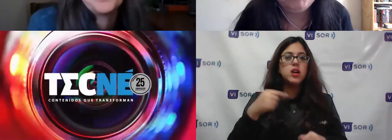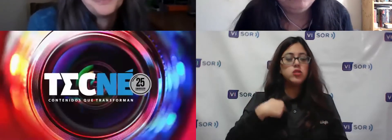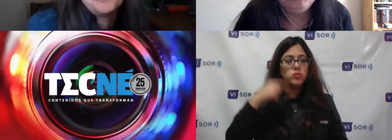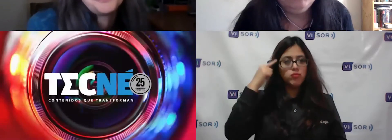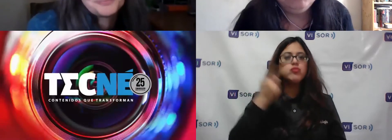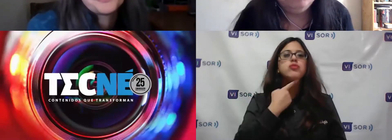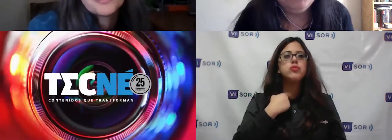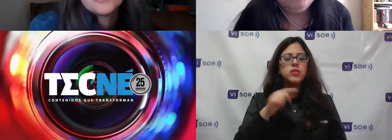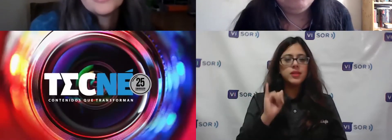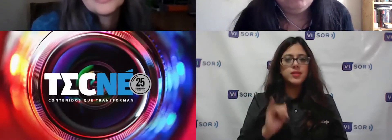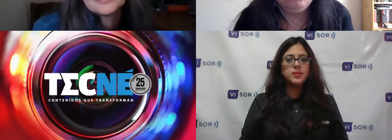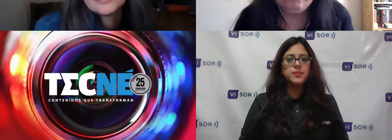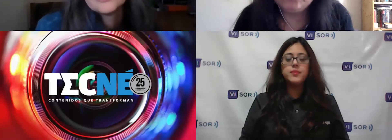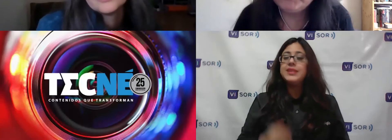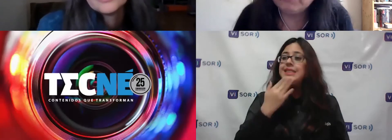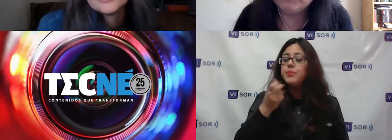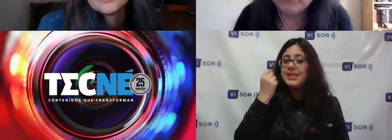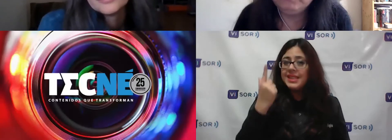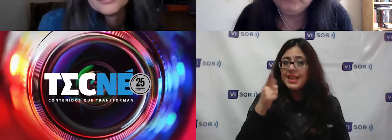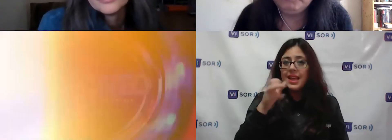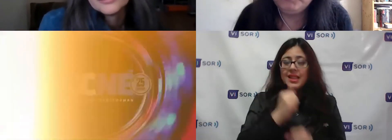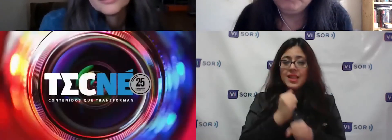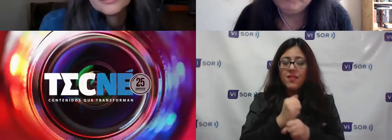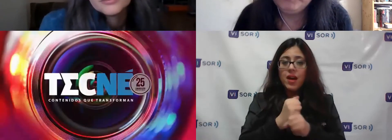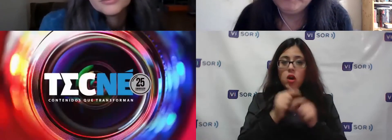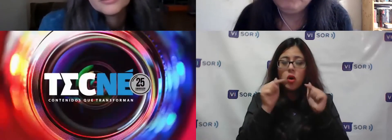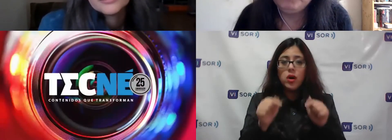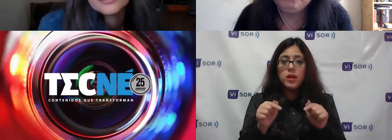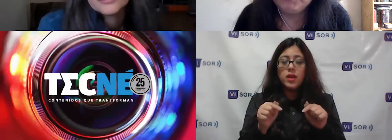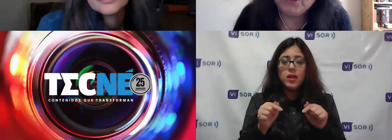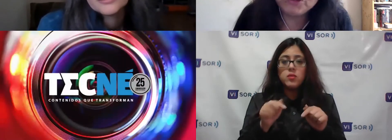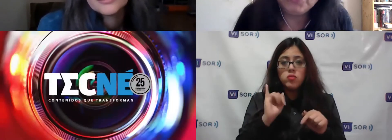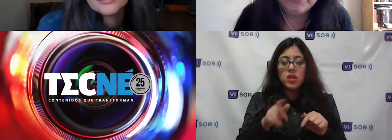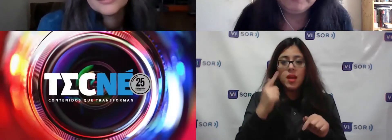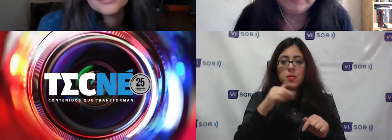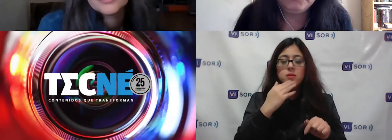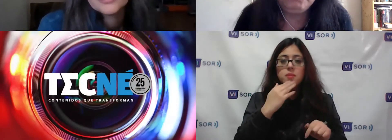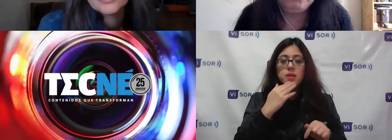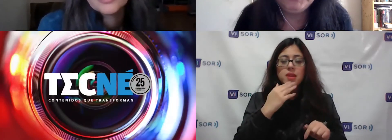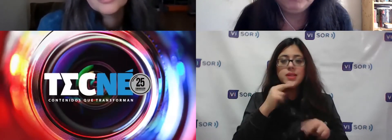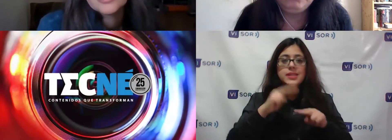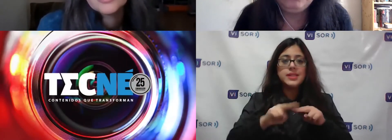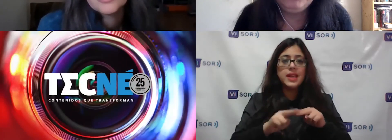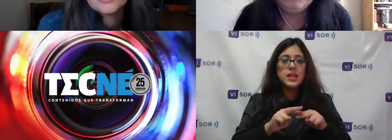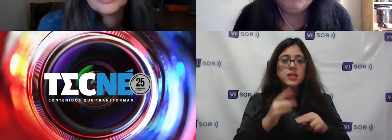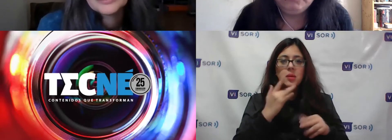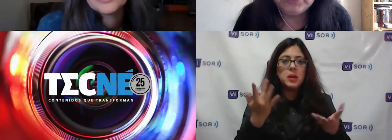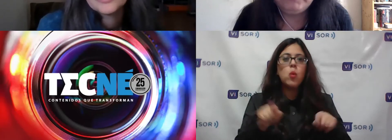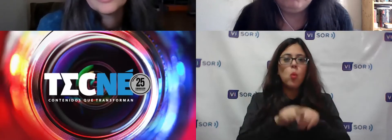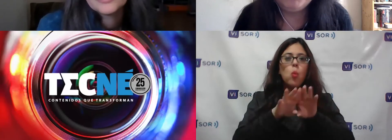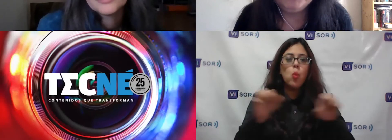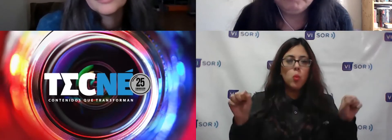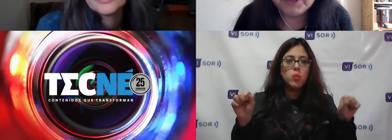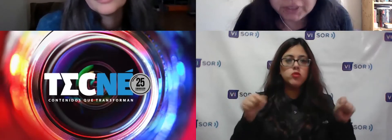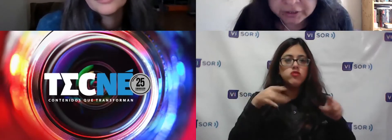y entender que el trabajo de visual y cinematográfico pero creo que uno también lo hizo porque les está comprometido es un